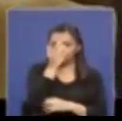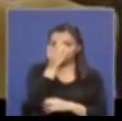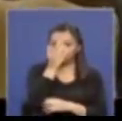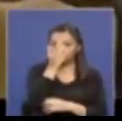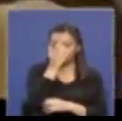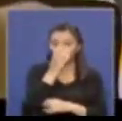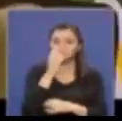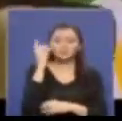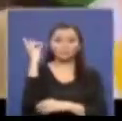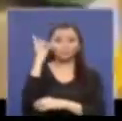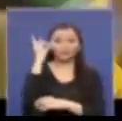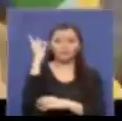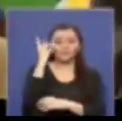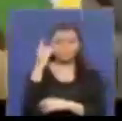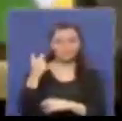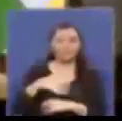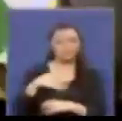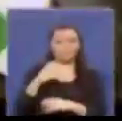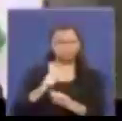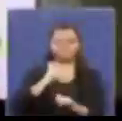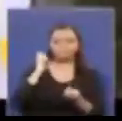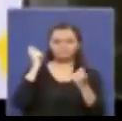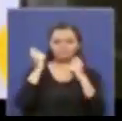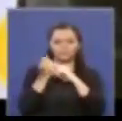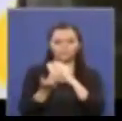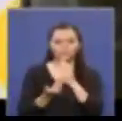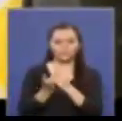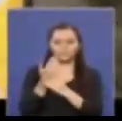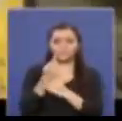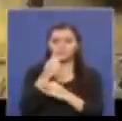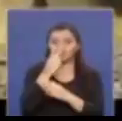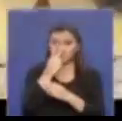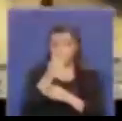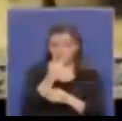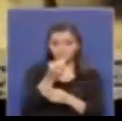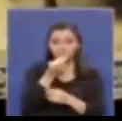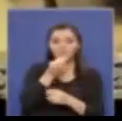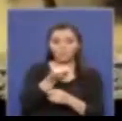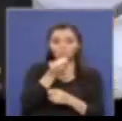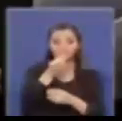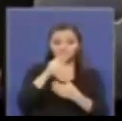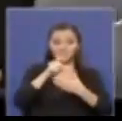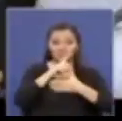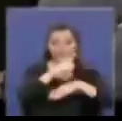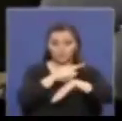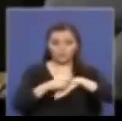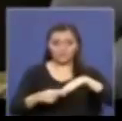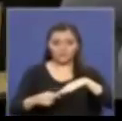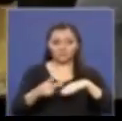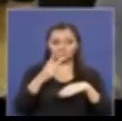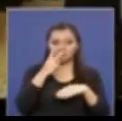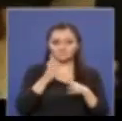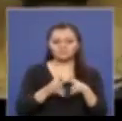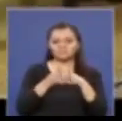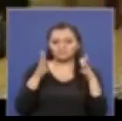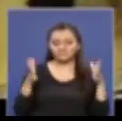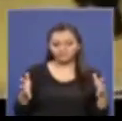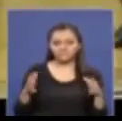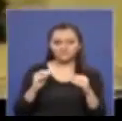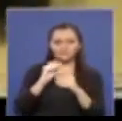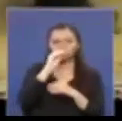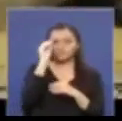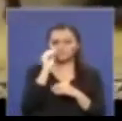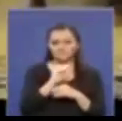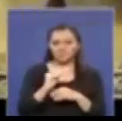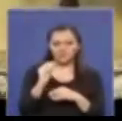Bolivia, son increíbles los cambios. Lean el latimbarómetro. Digan lo que digan, traten de torturar las cifras.